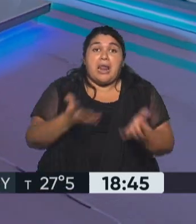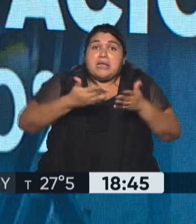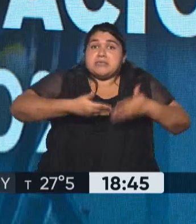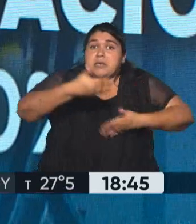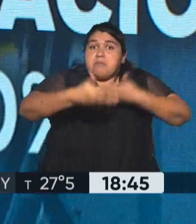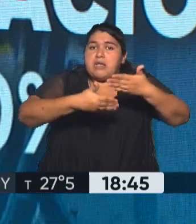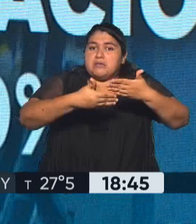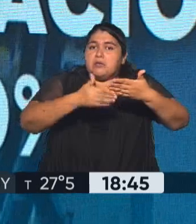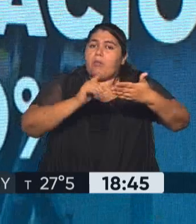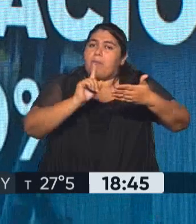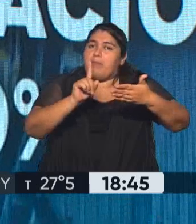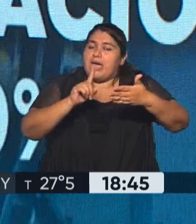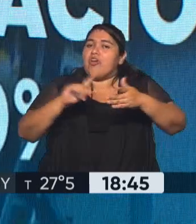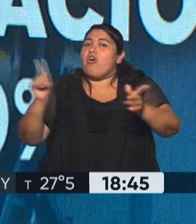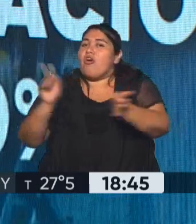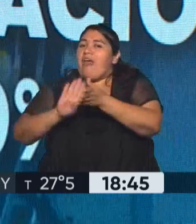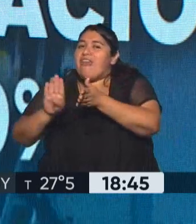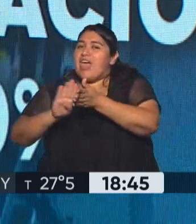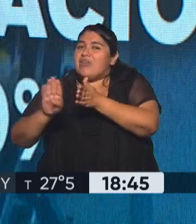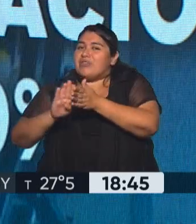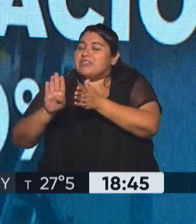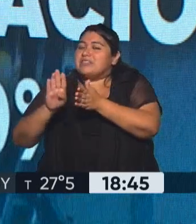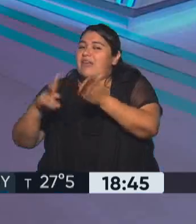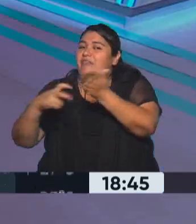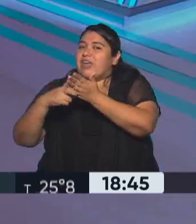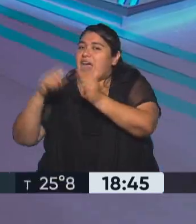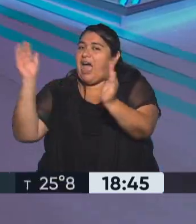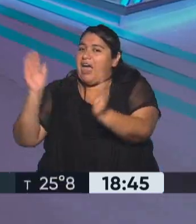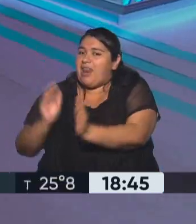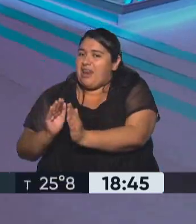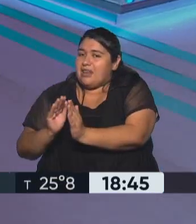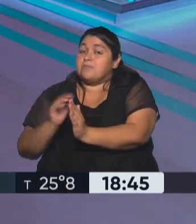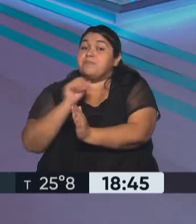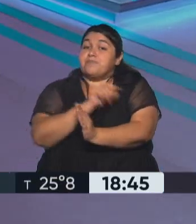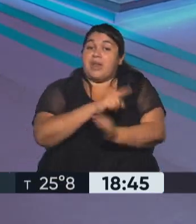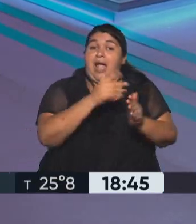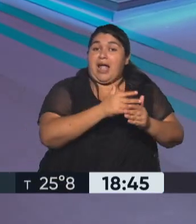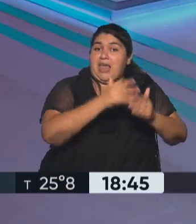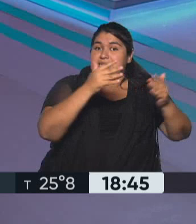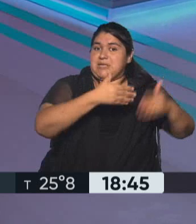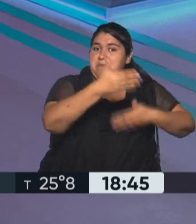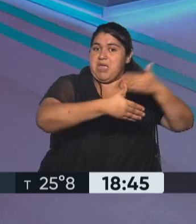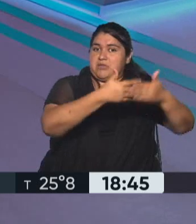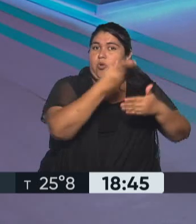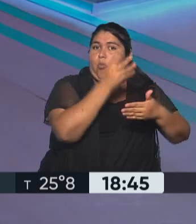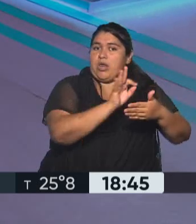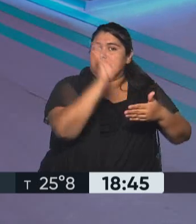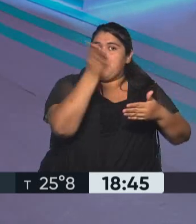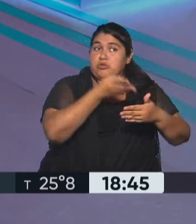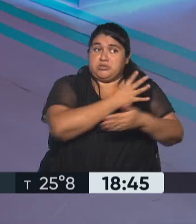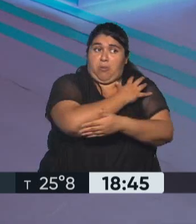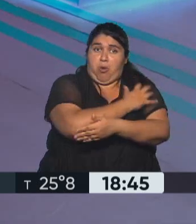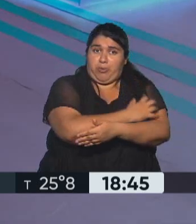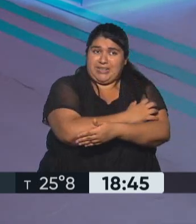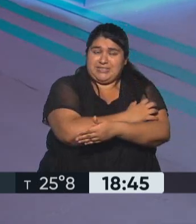la reducción del déficit fiscal, ¿no? Algunos dicen, no, bueno, es un crecimiento que con un 40% de pobreza